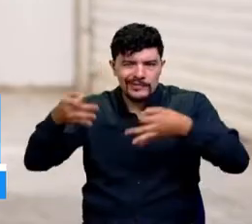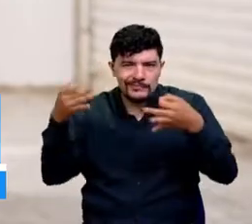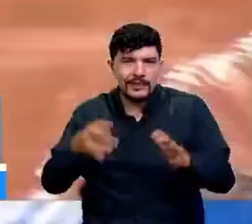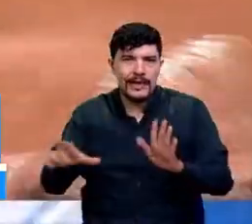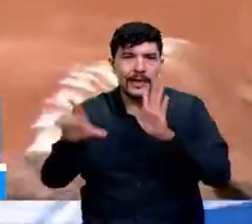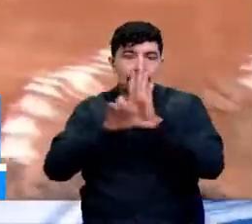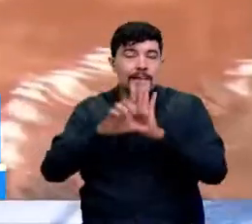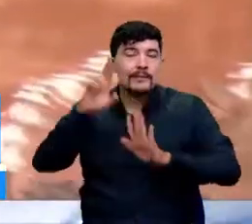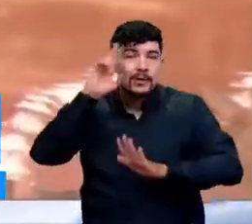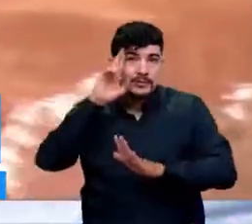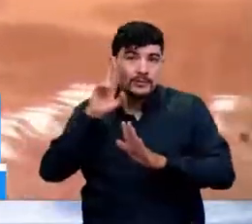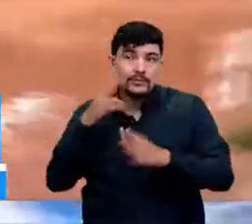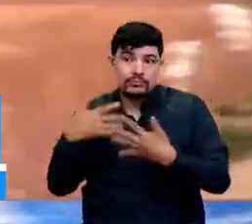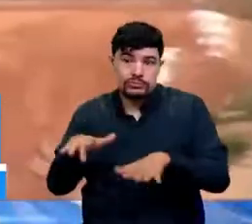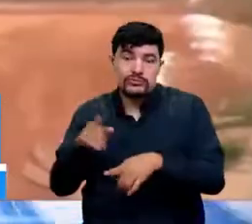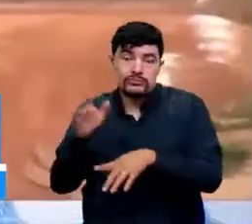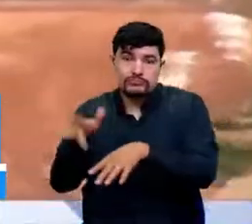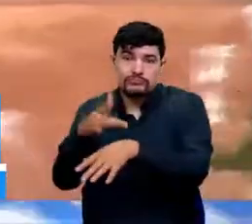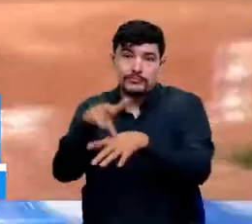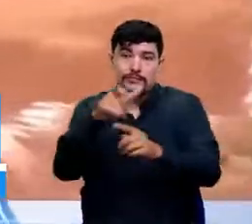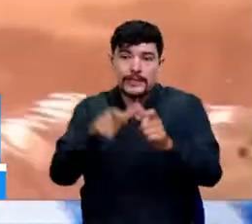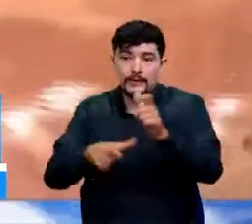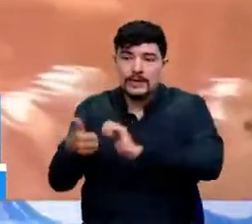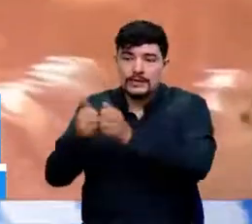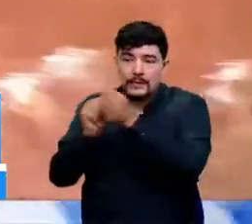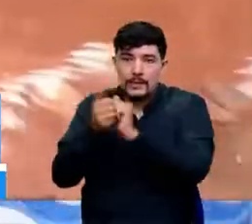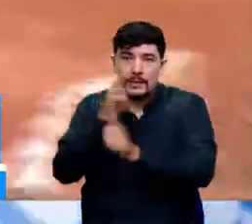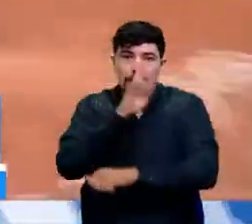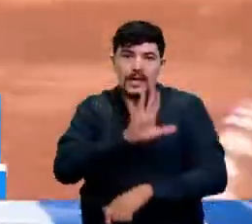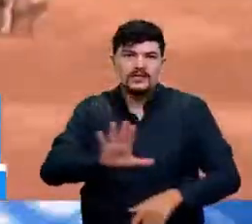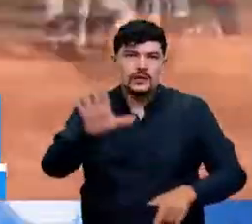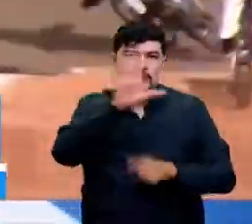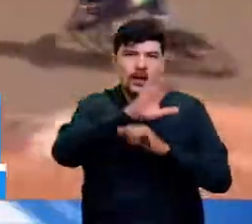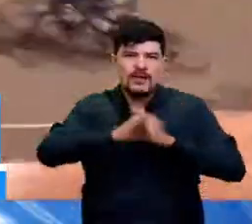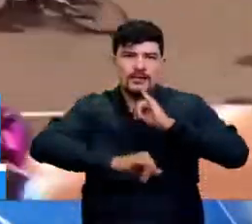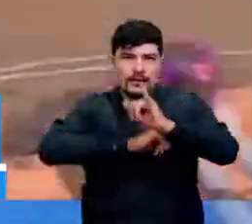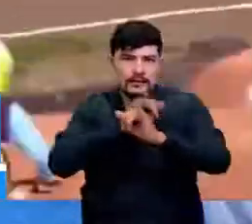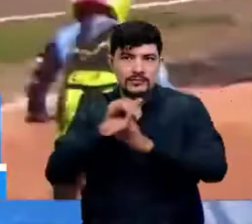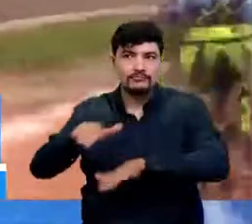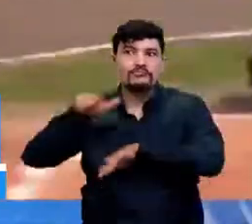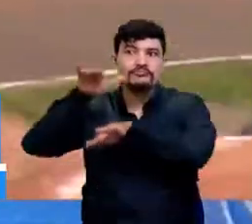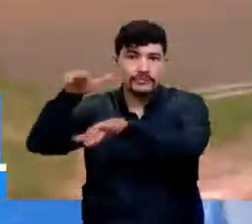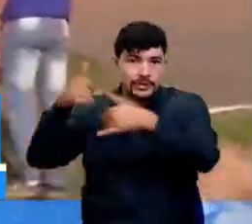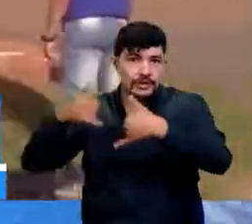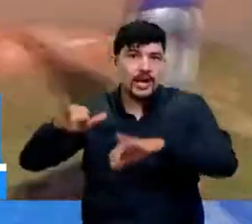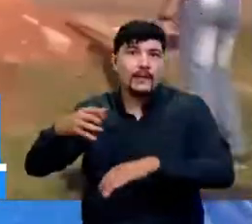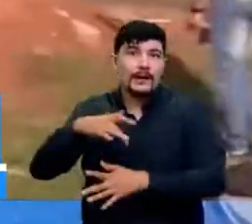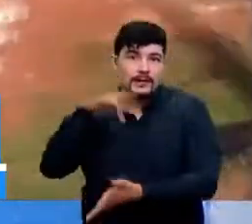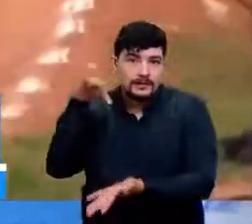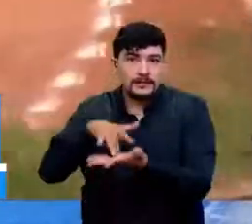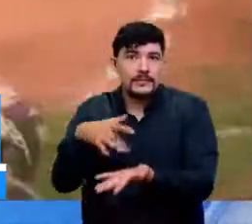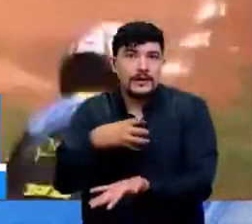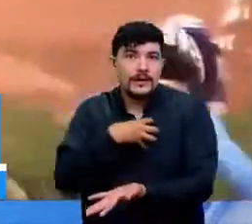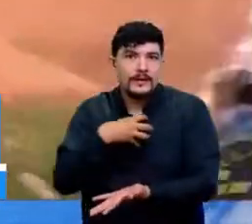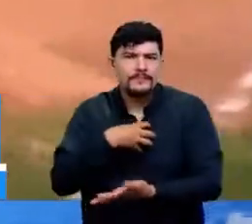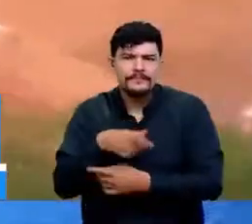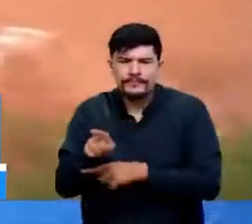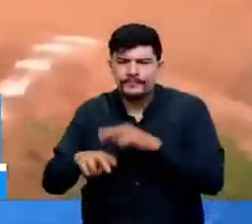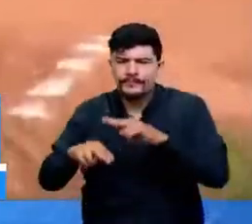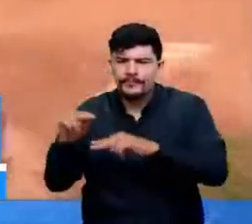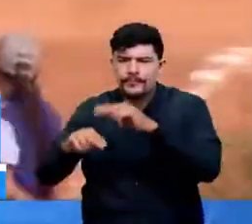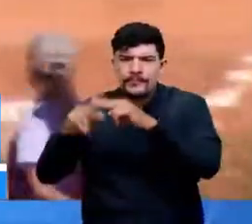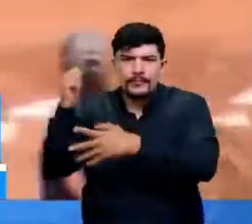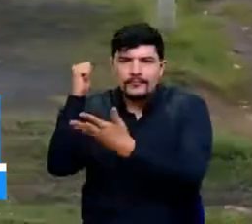deporte donde ya tenemos deportistas del orden nacional, del orden internacional que han ido a competencias. La obra consistente